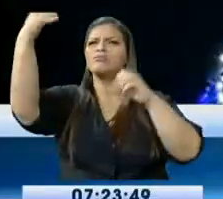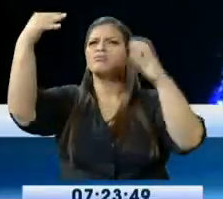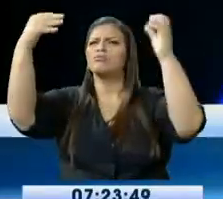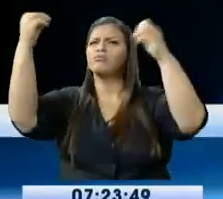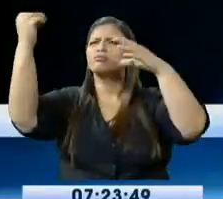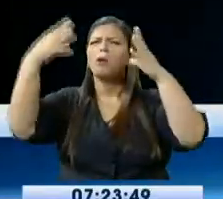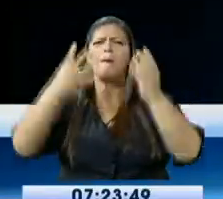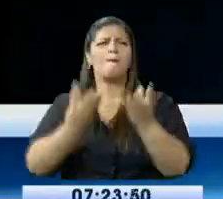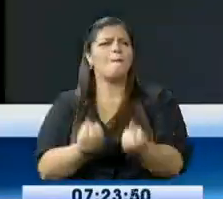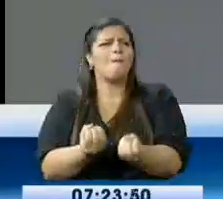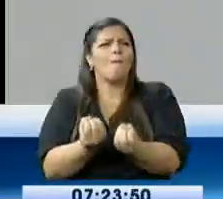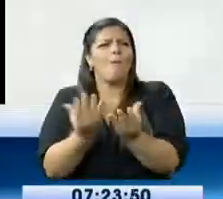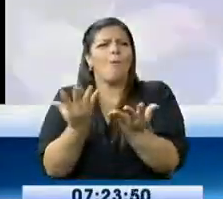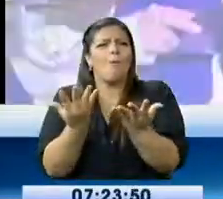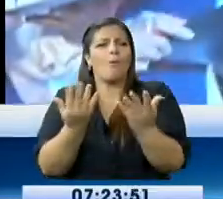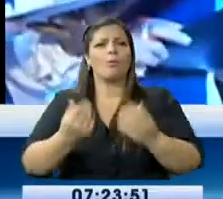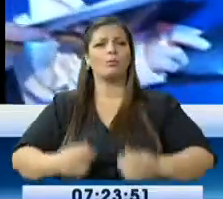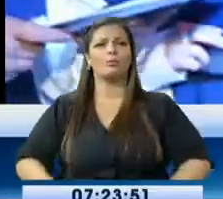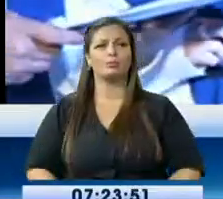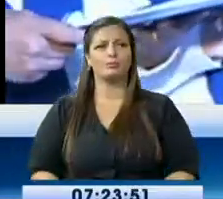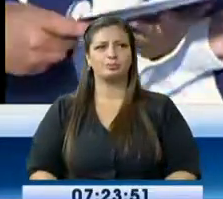noche.